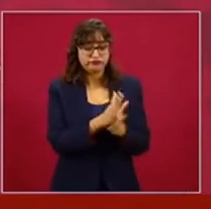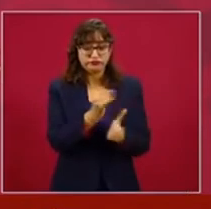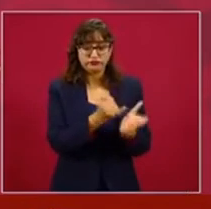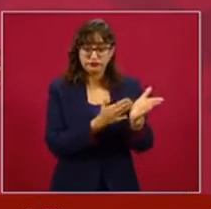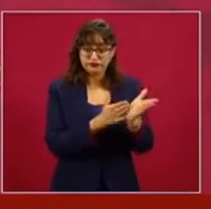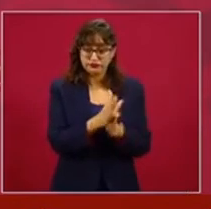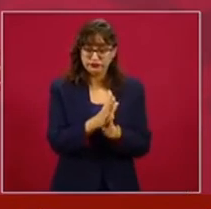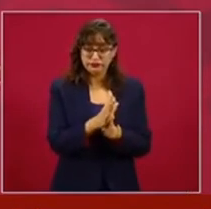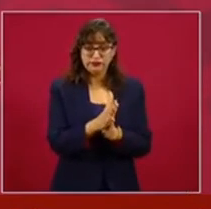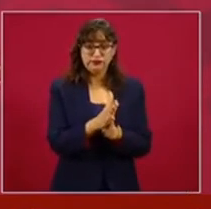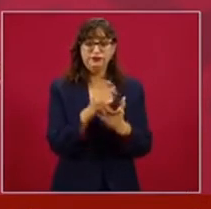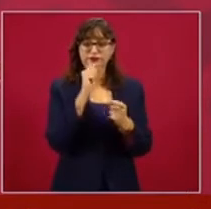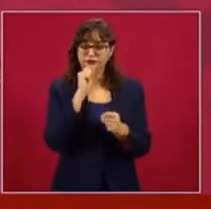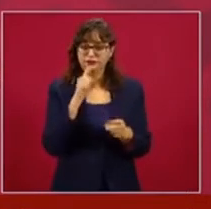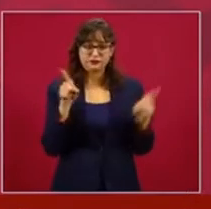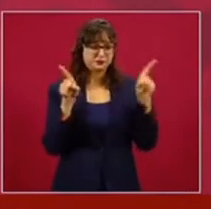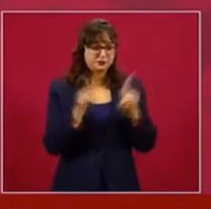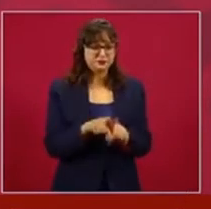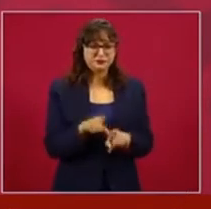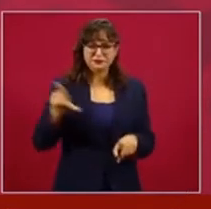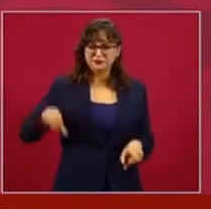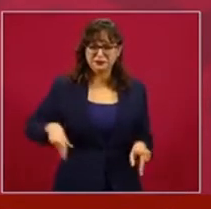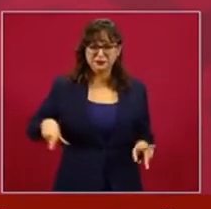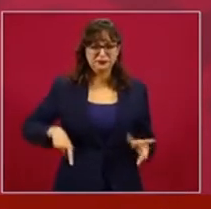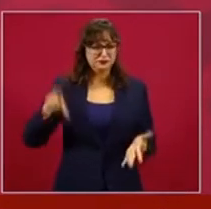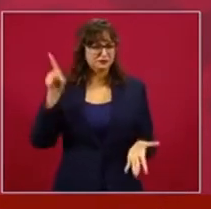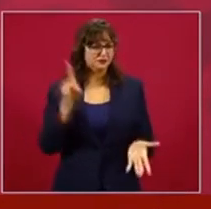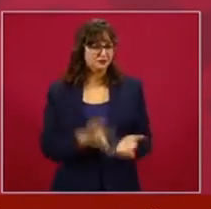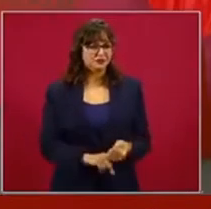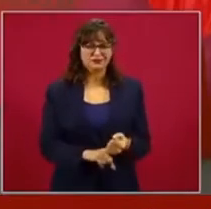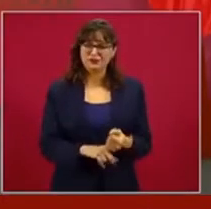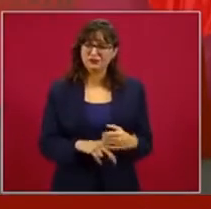tenían mucha influencia en el gobierno